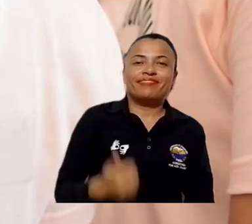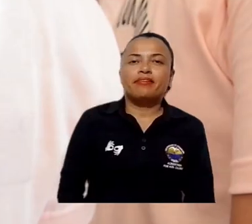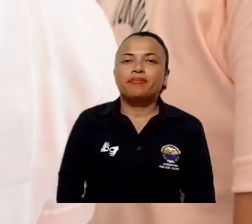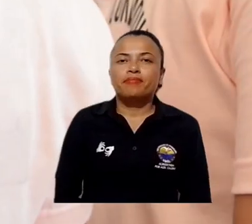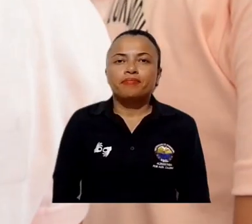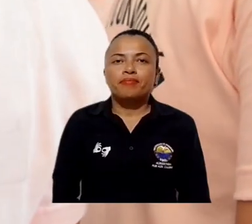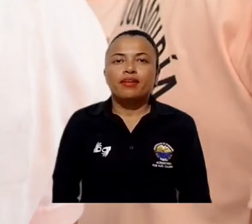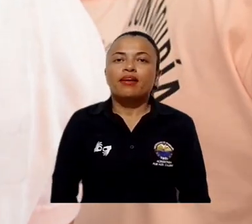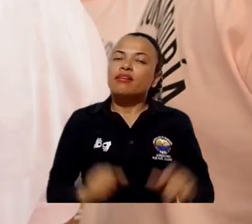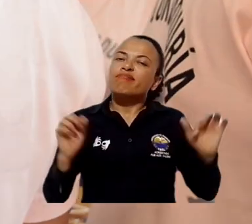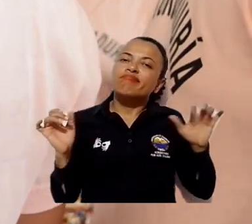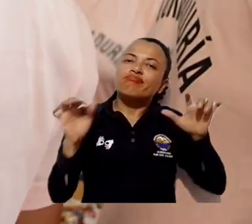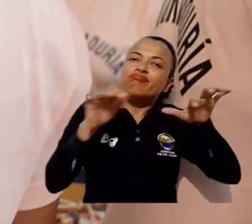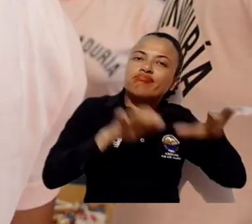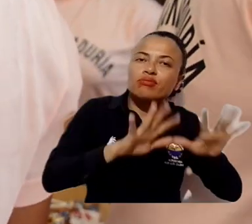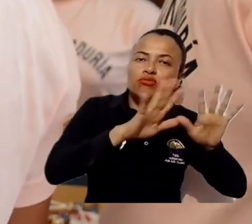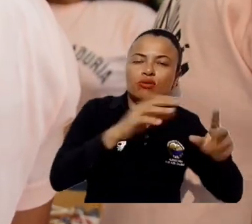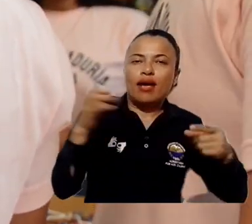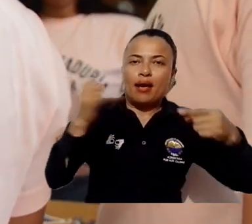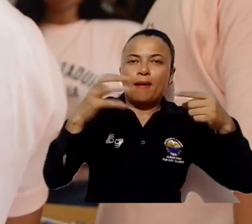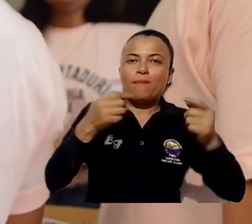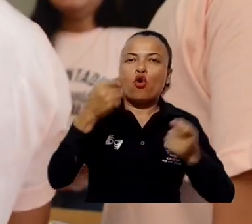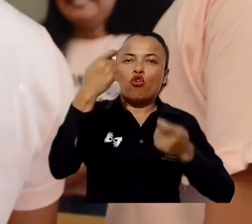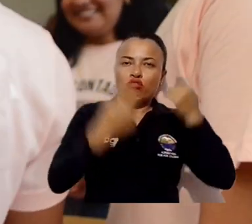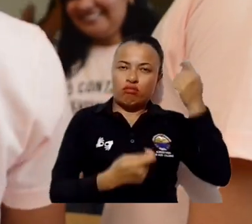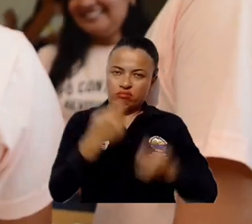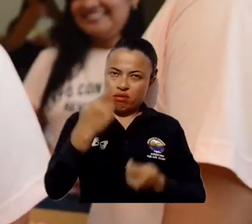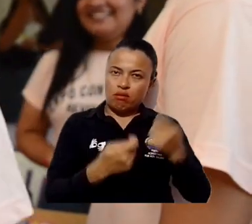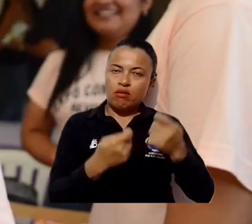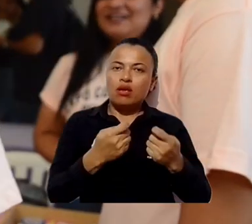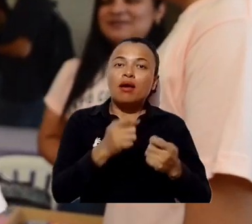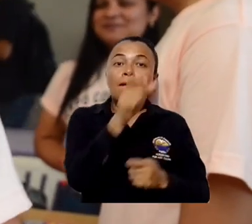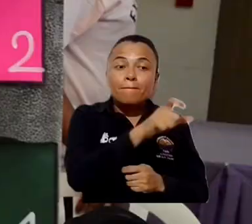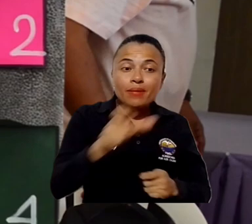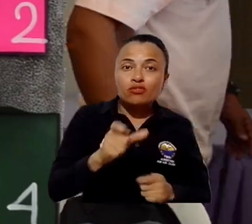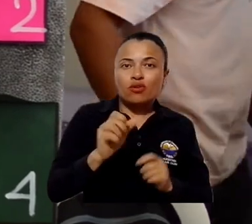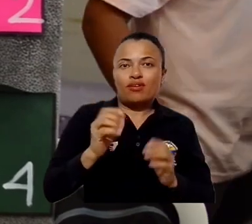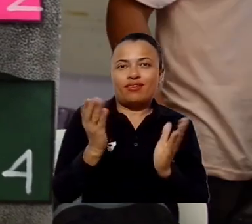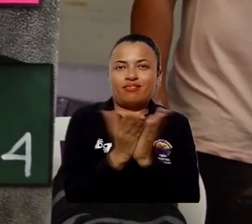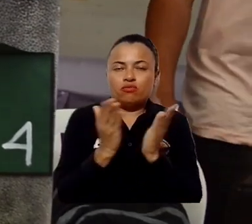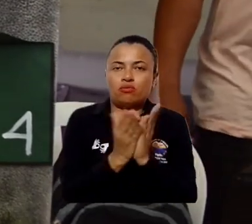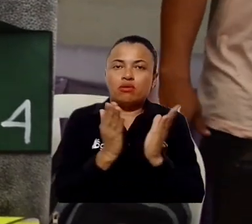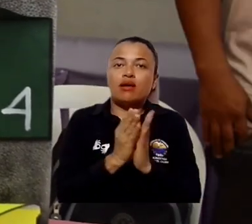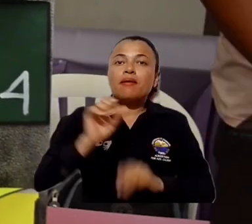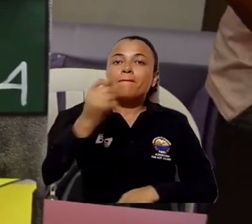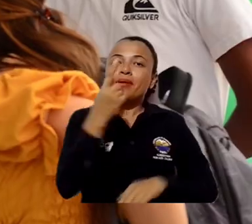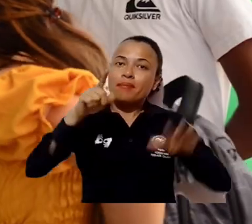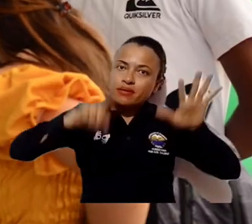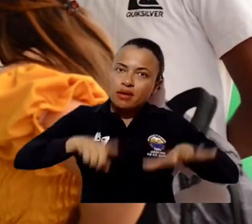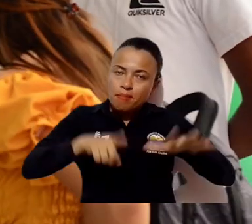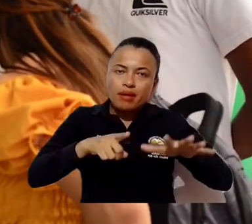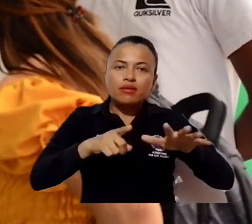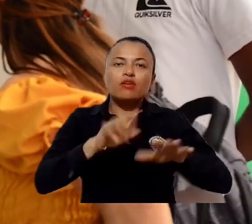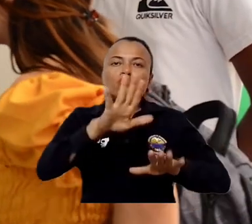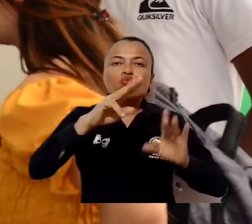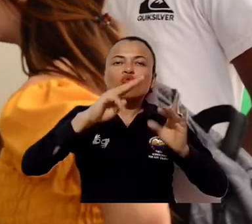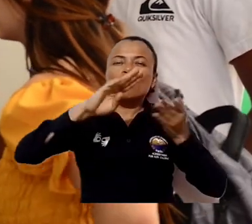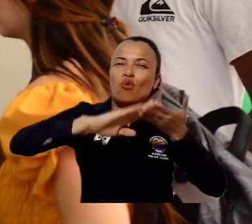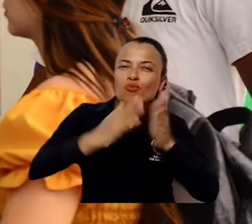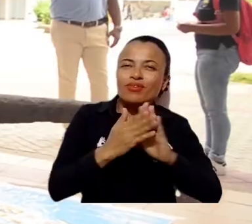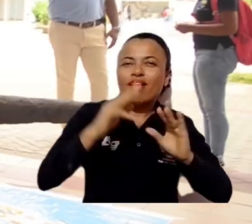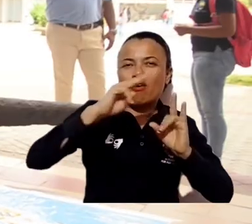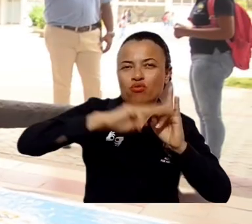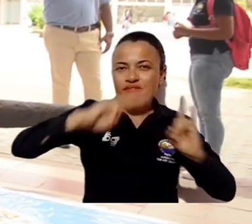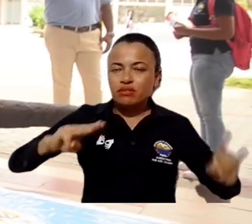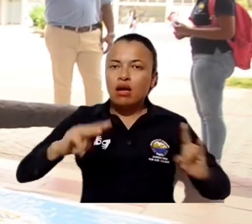aprende. Uno de los eventos realizados fue Expo Contaduría, donde los estudiantes de primer semestre interactuaron con la comunidad